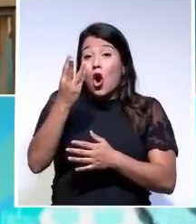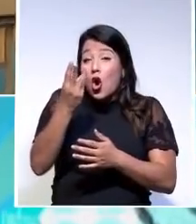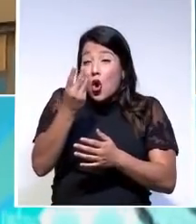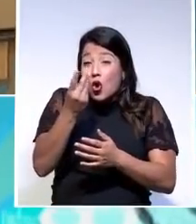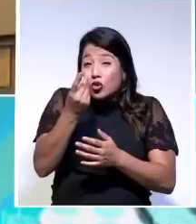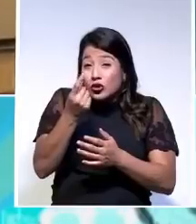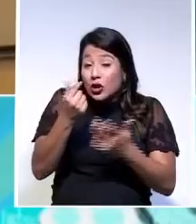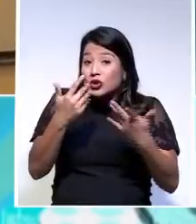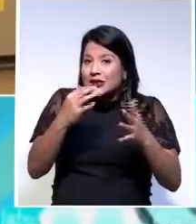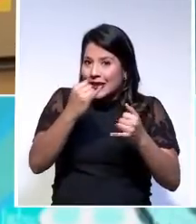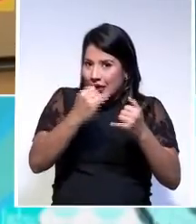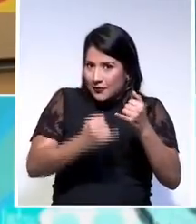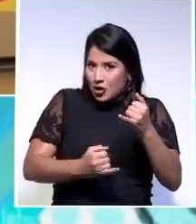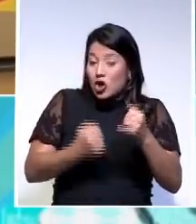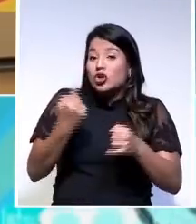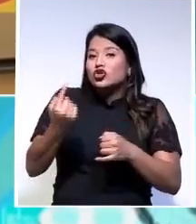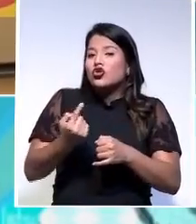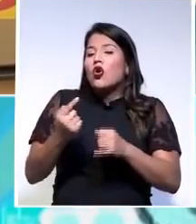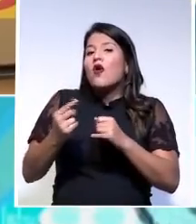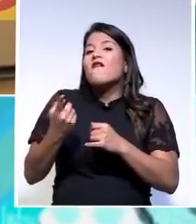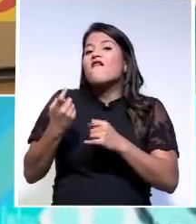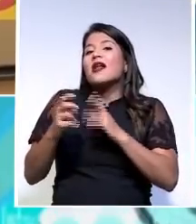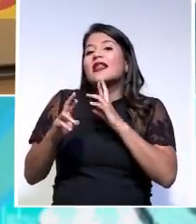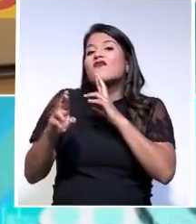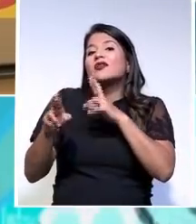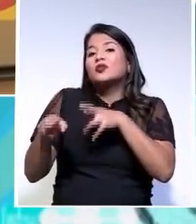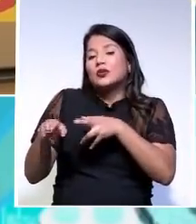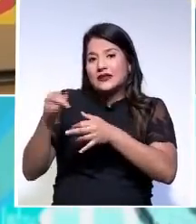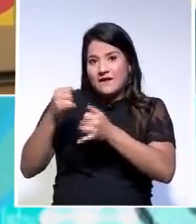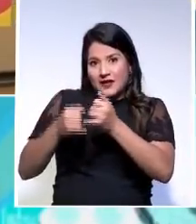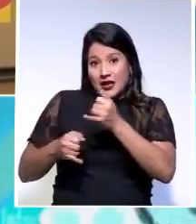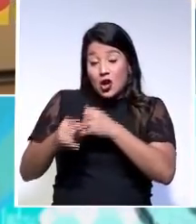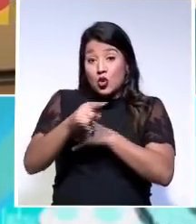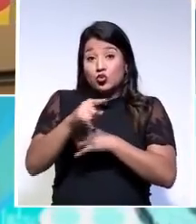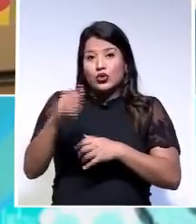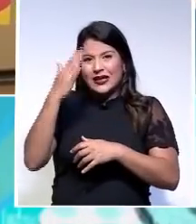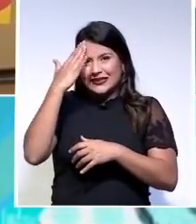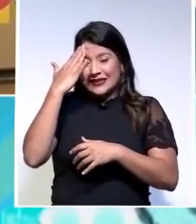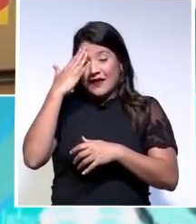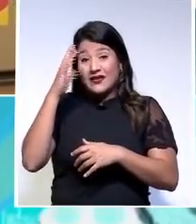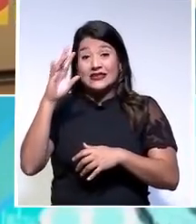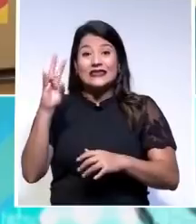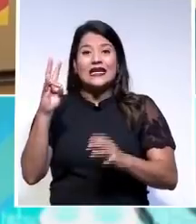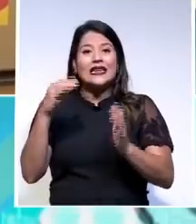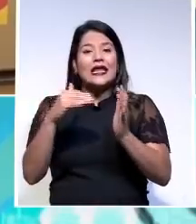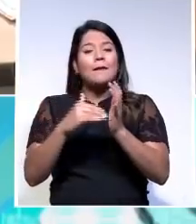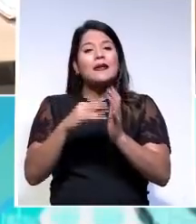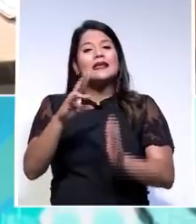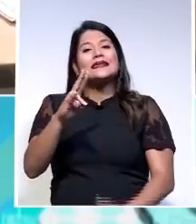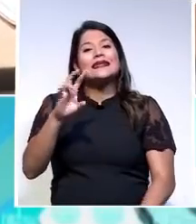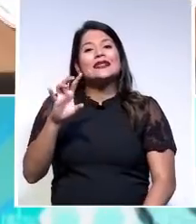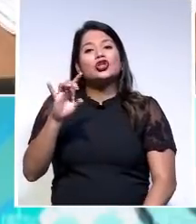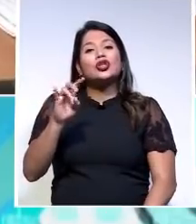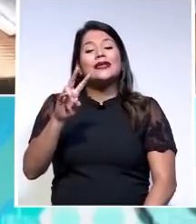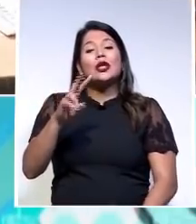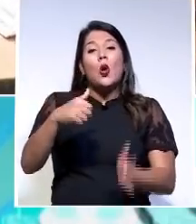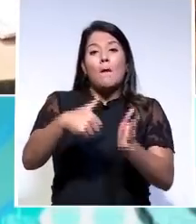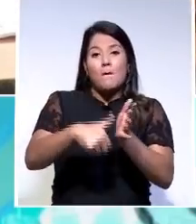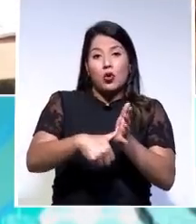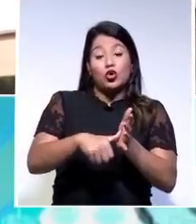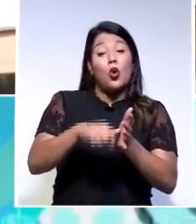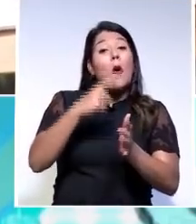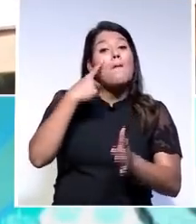finalizó, nada más falta dar este resultado final, que sabemos que es 7.782 votos a favor de don